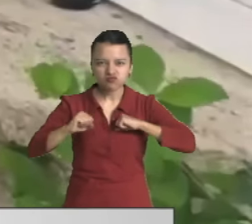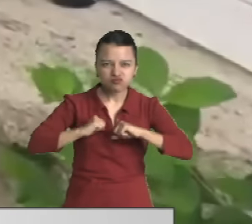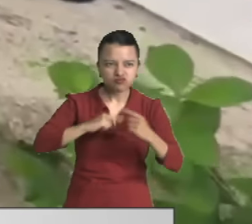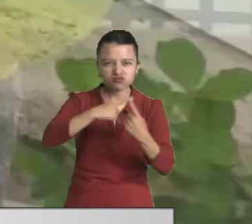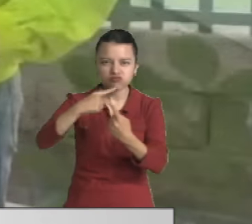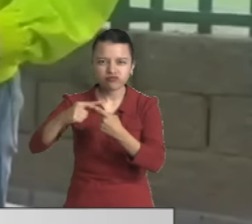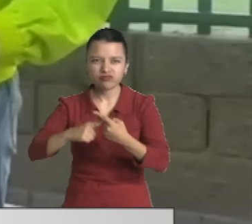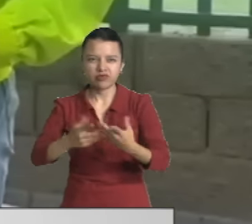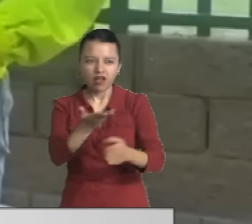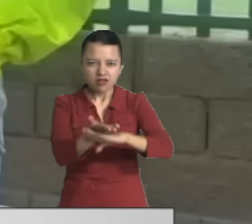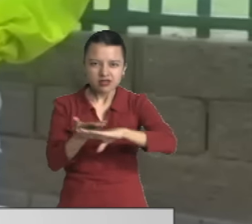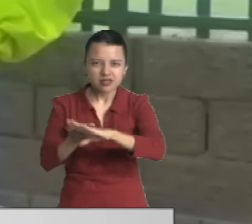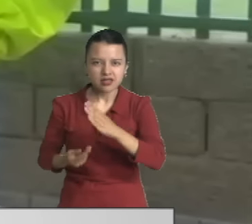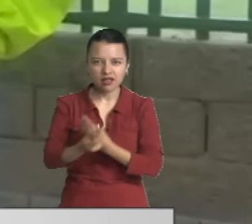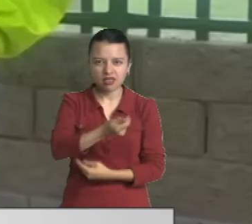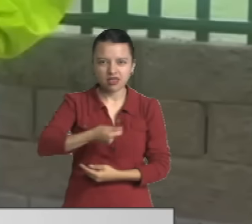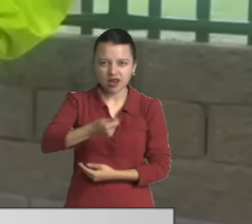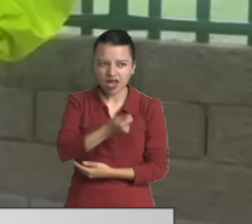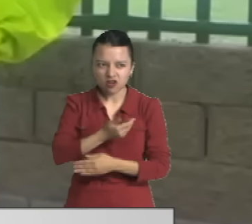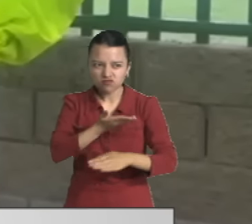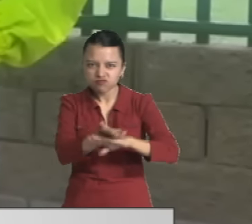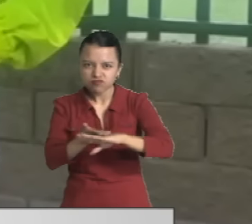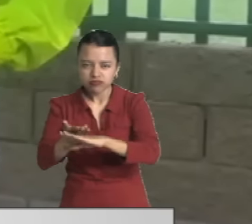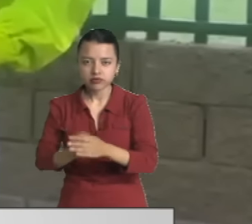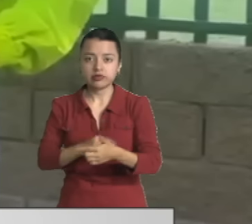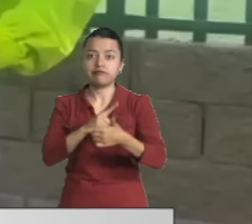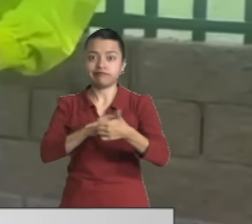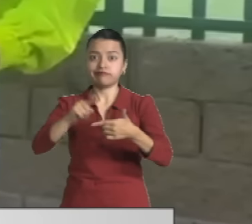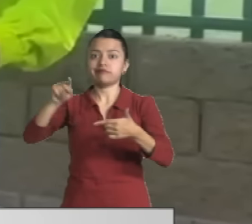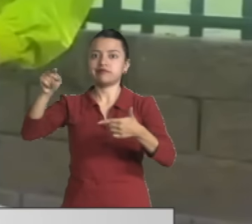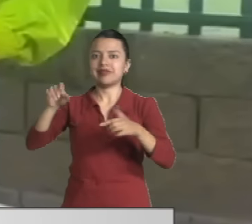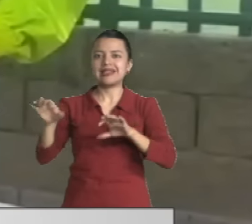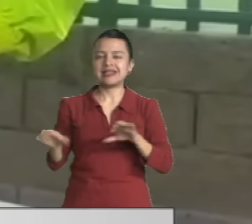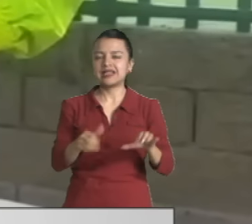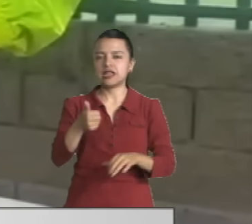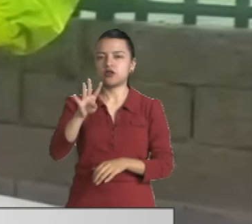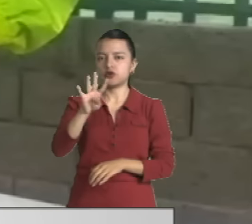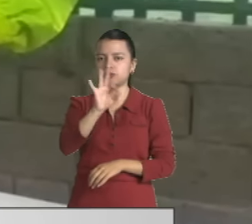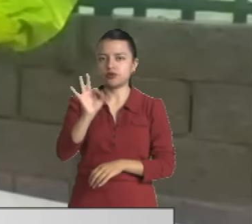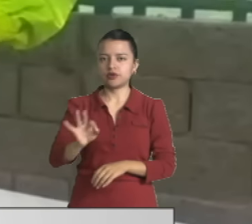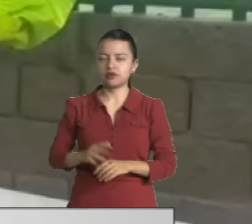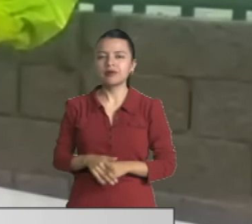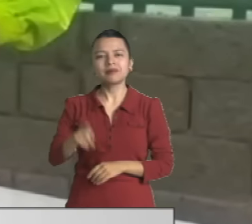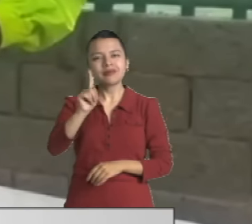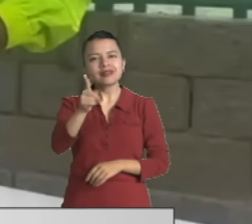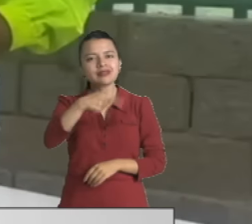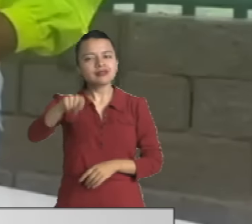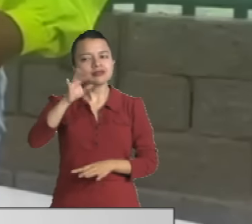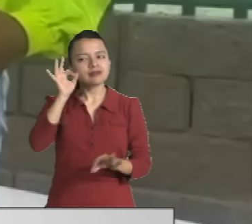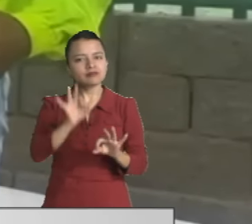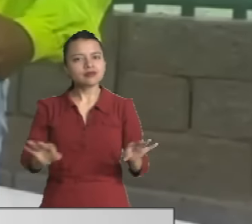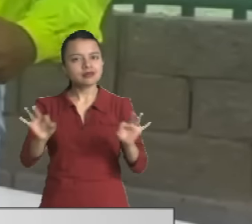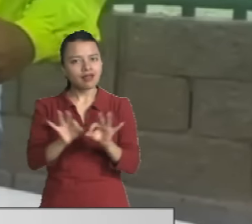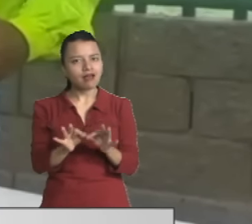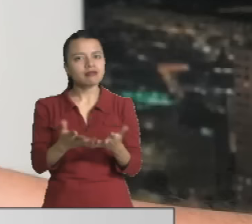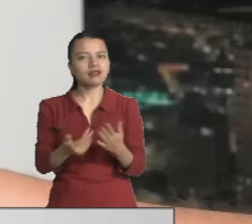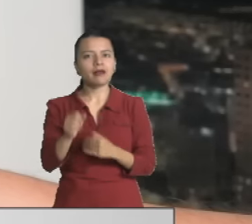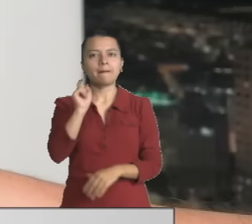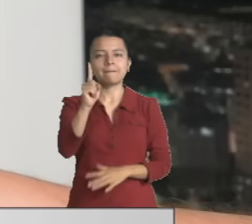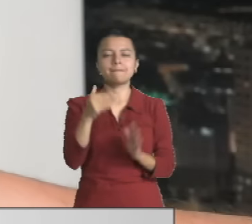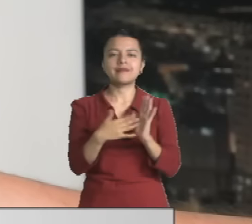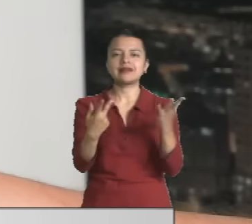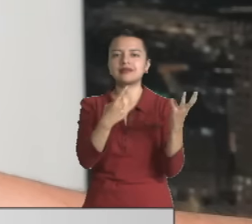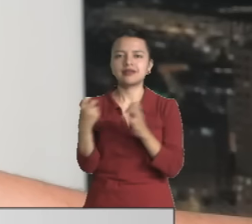extorsión. A pesar de que la extorsión en Colombia ha aumentado en un 14%, es importante decirle a los ciudadanos que hay alrededor de